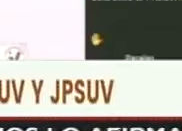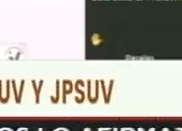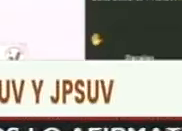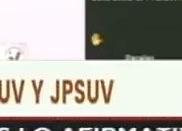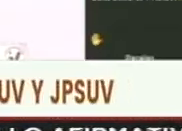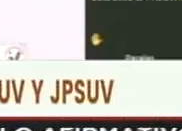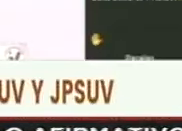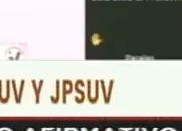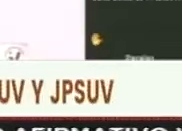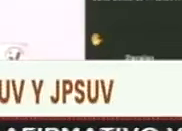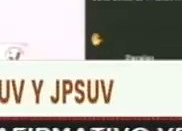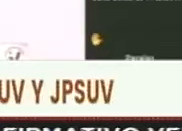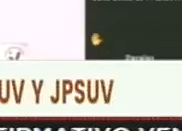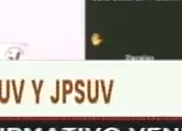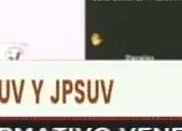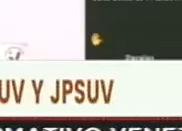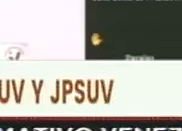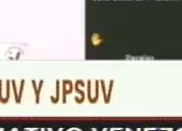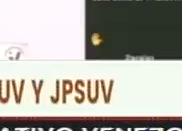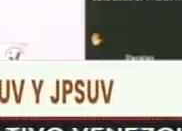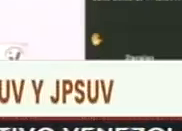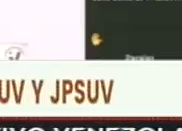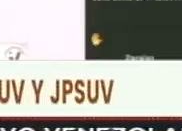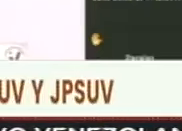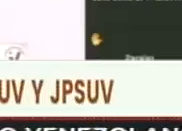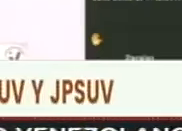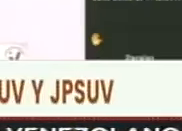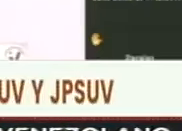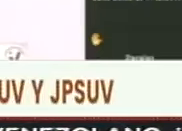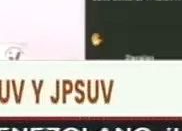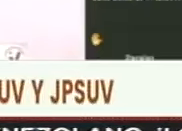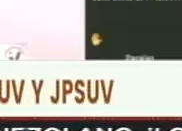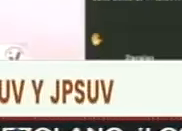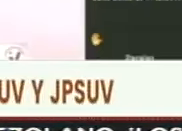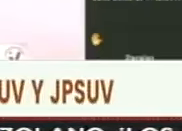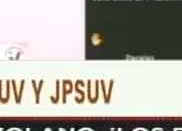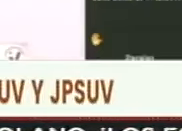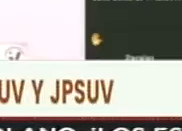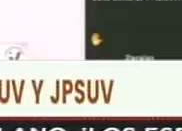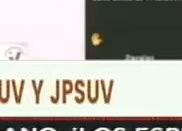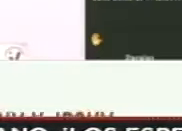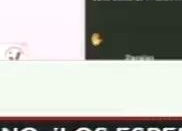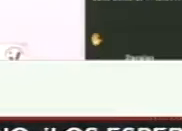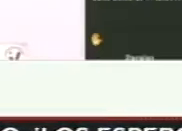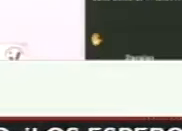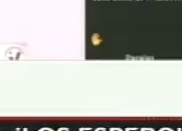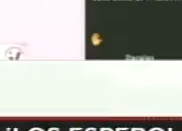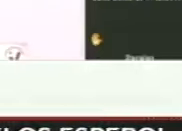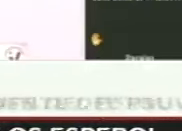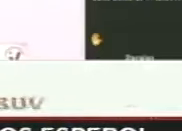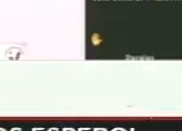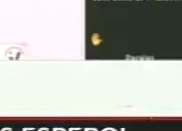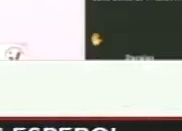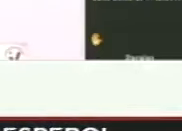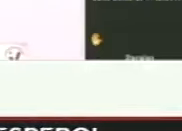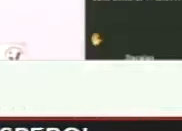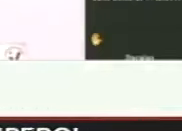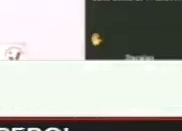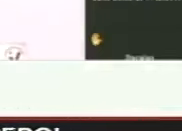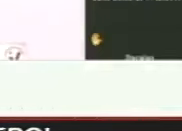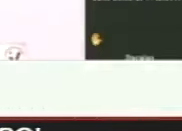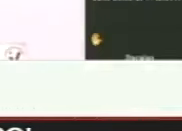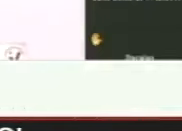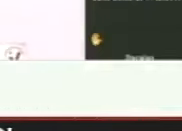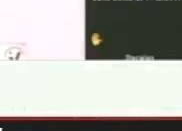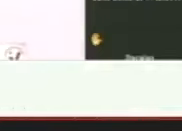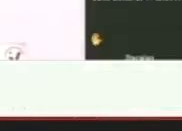y hombres por la Gran Victoria popular del 3 de diciembre la victoria por toda